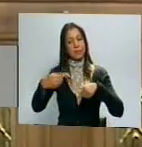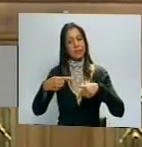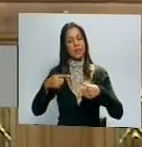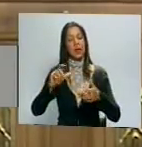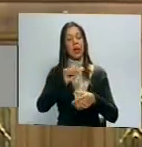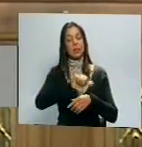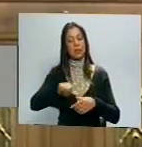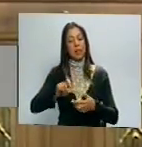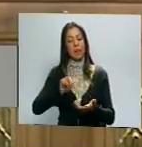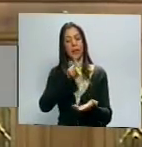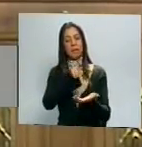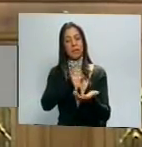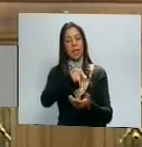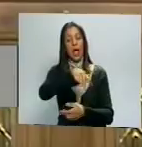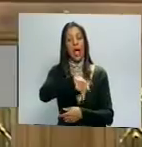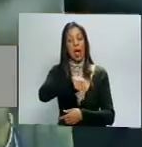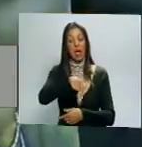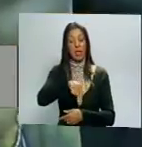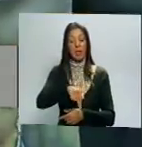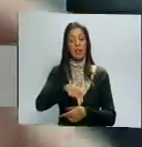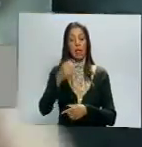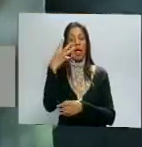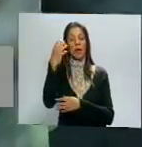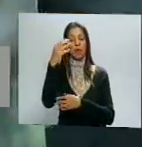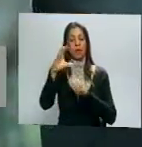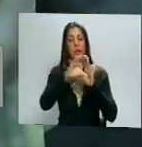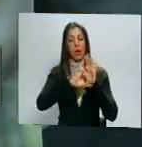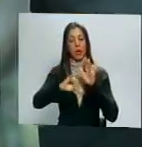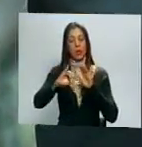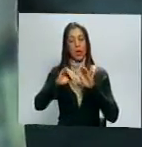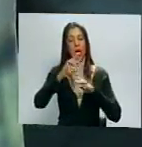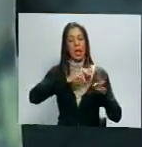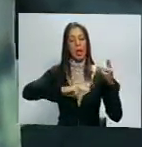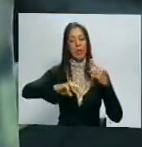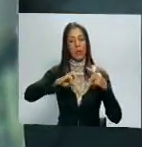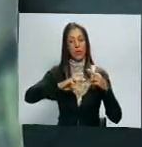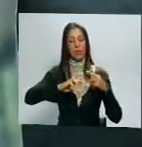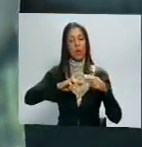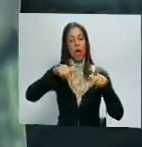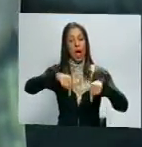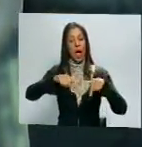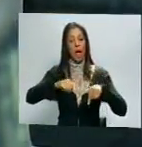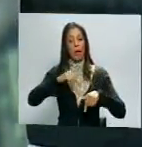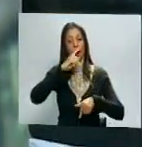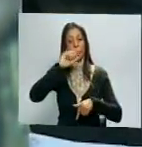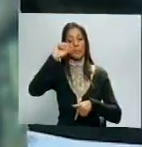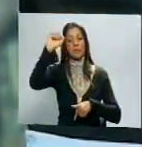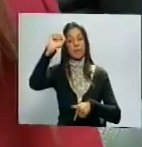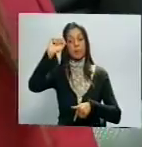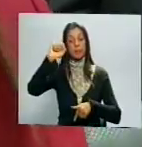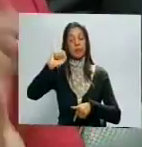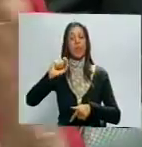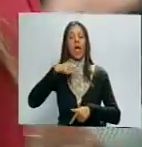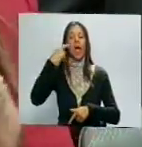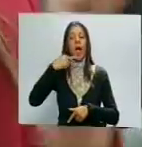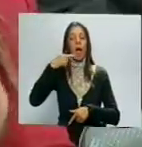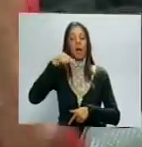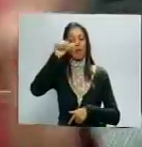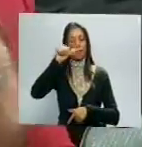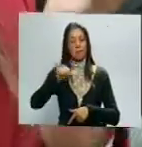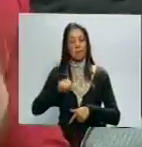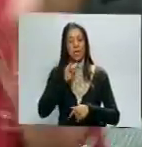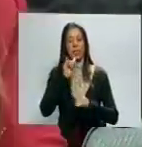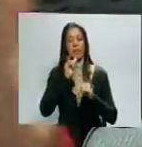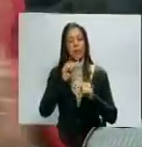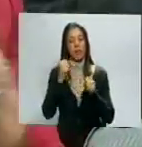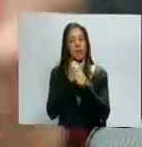Nacional Constituyente, la de todos los venezolanos, la originaria, la revolucionaria, que venga aquí y le rinda su mensaje anual a nuestro pueblo. Muchísimas